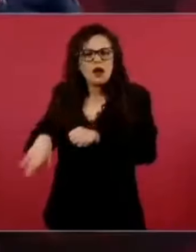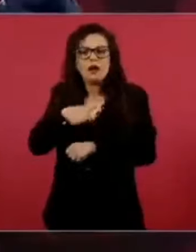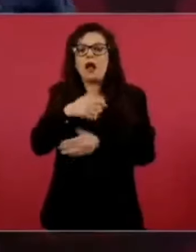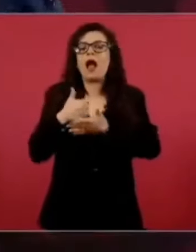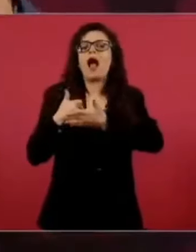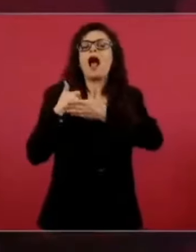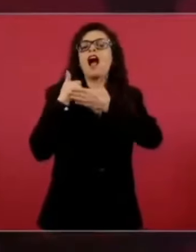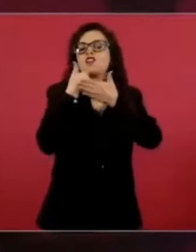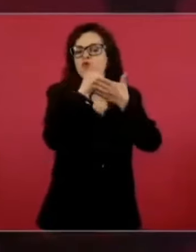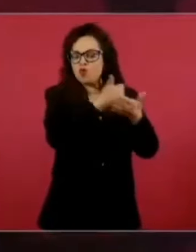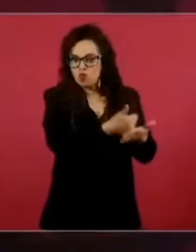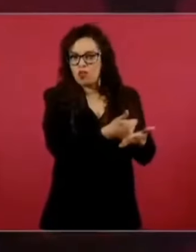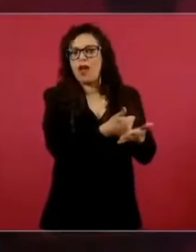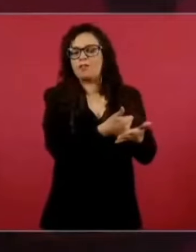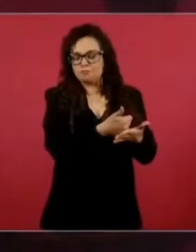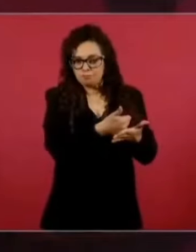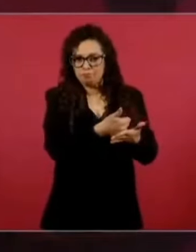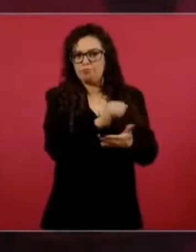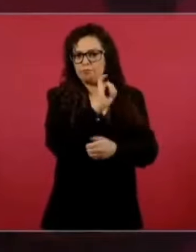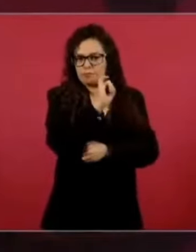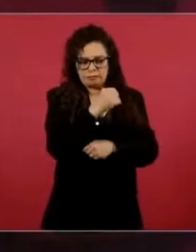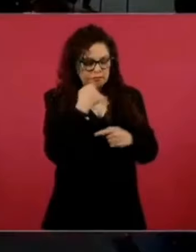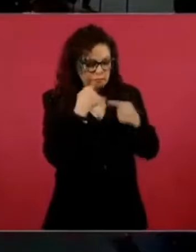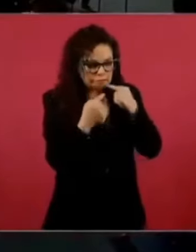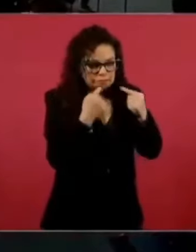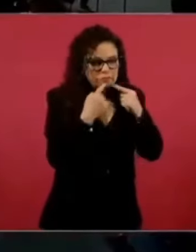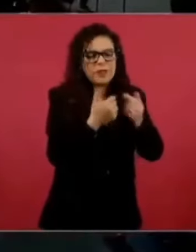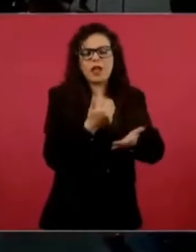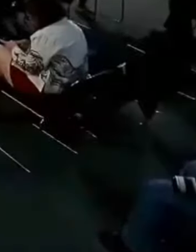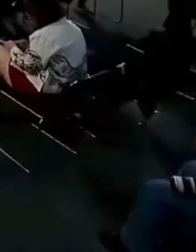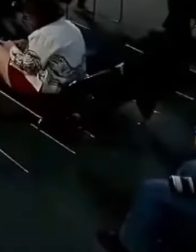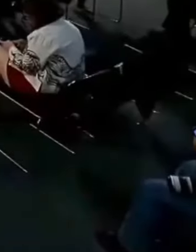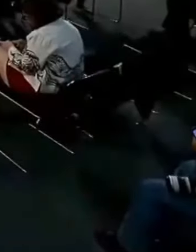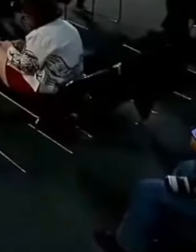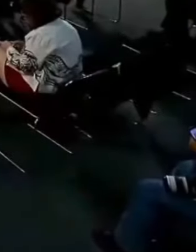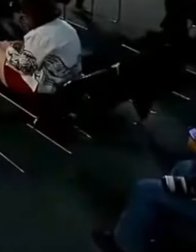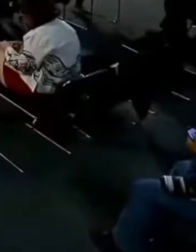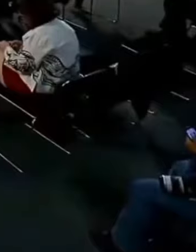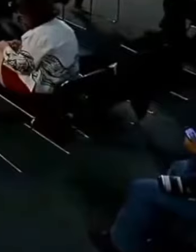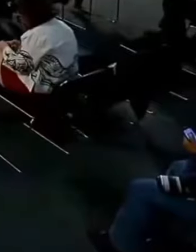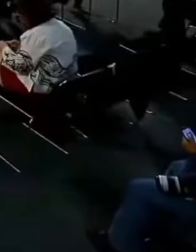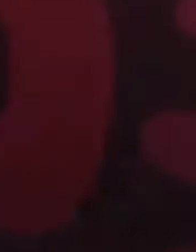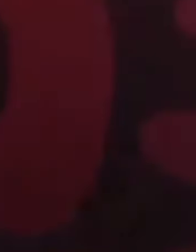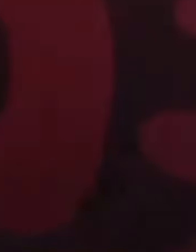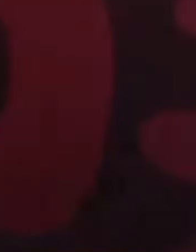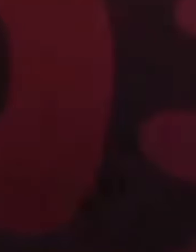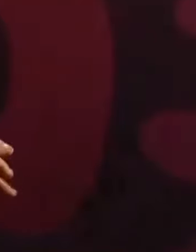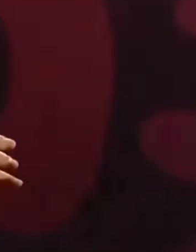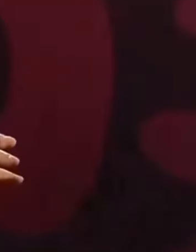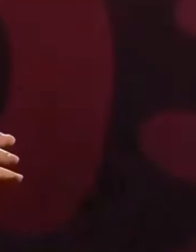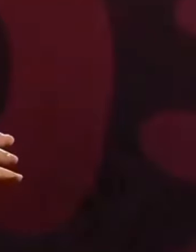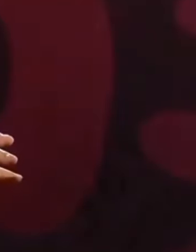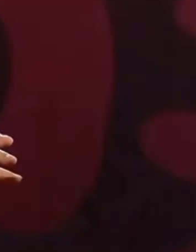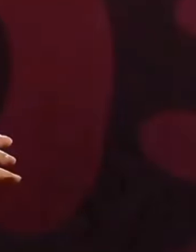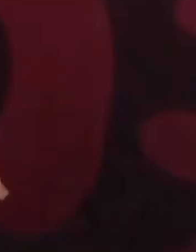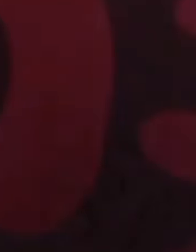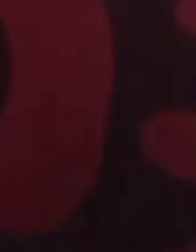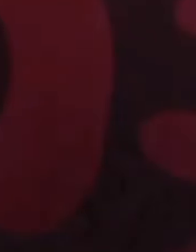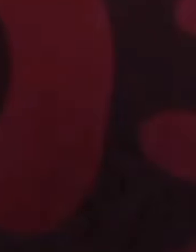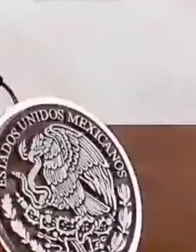Y cruzan la frontera 2, 3, 4 veces, muy pocos